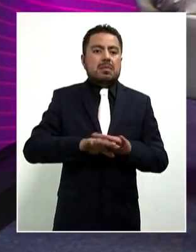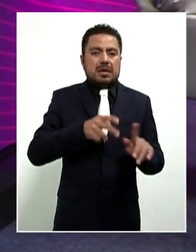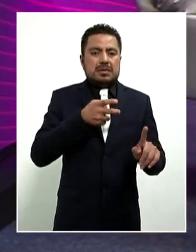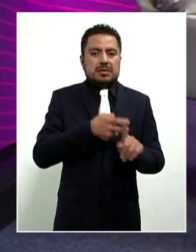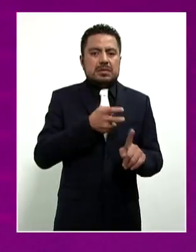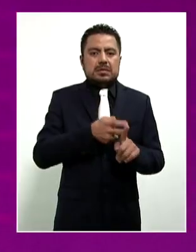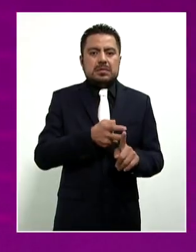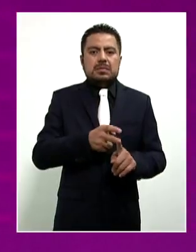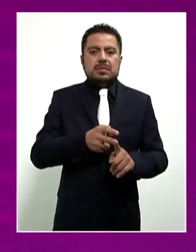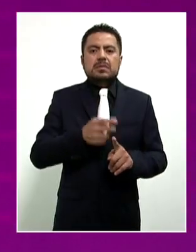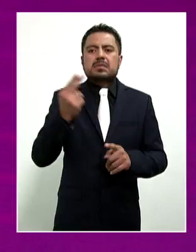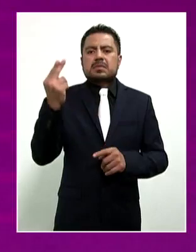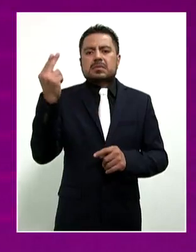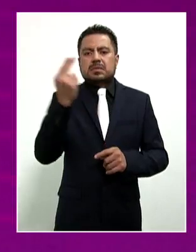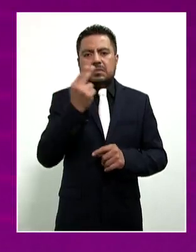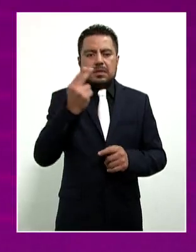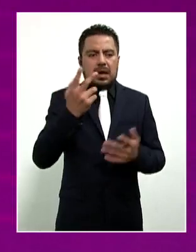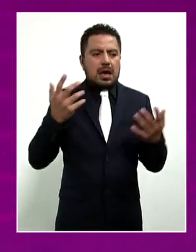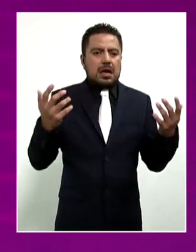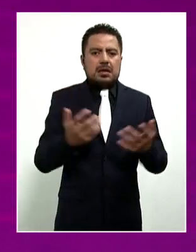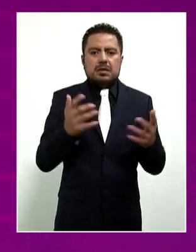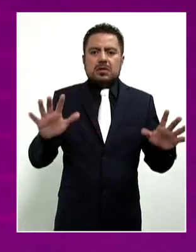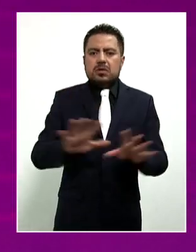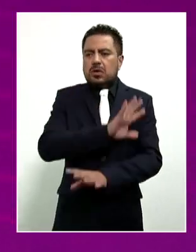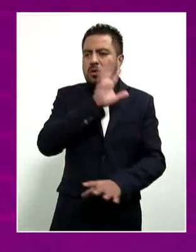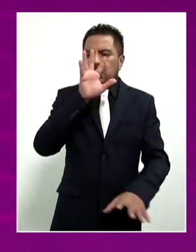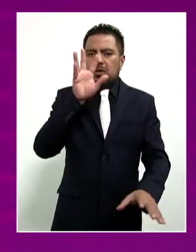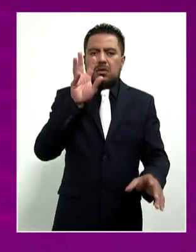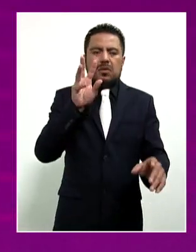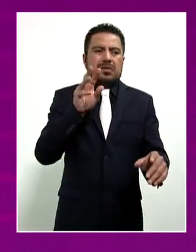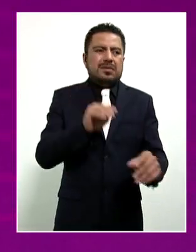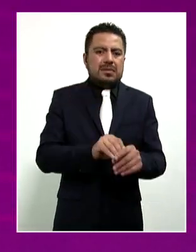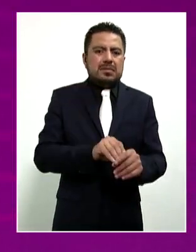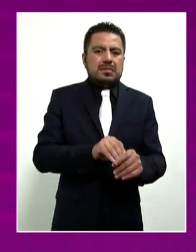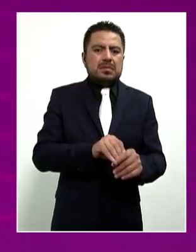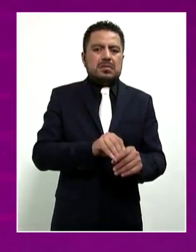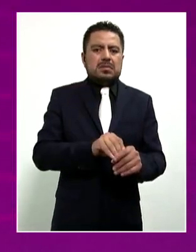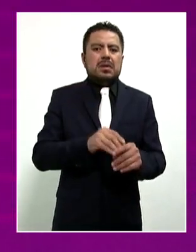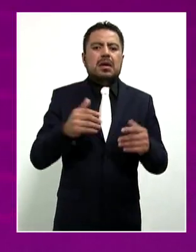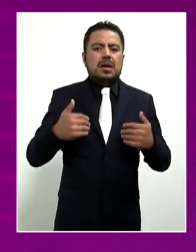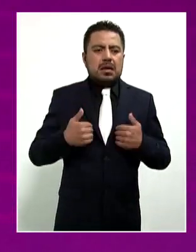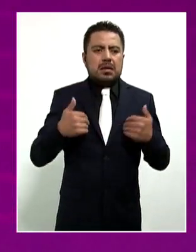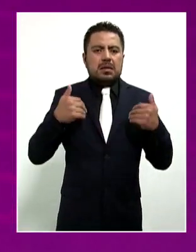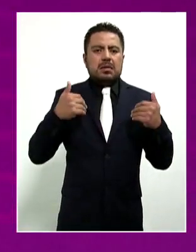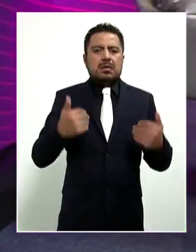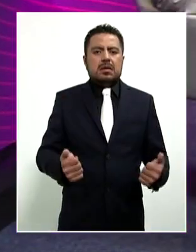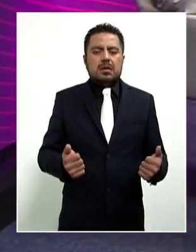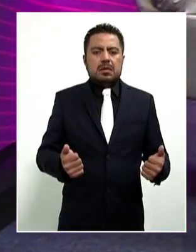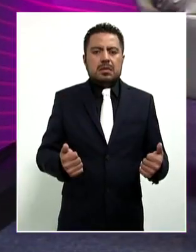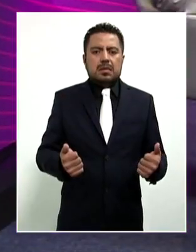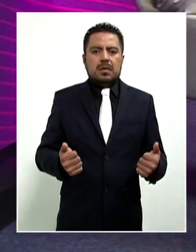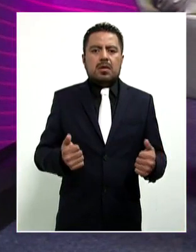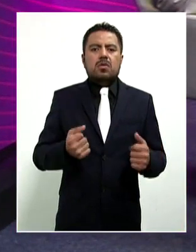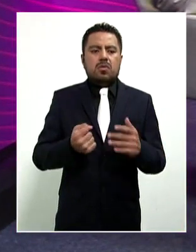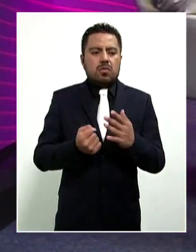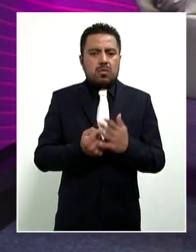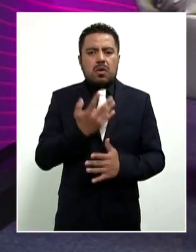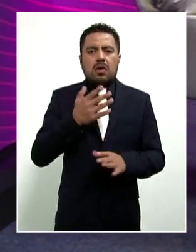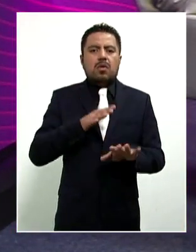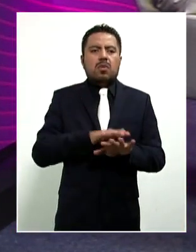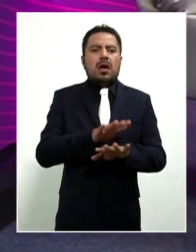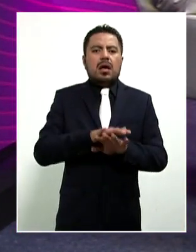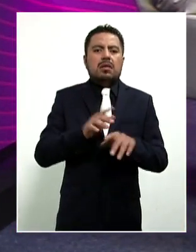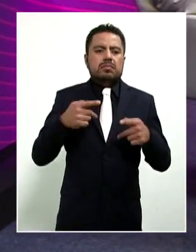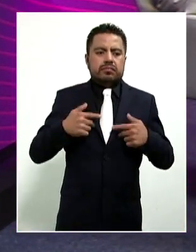eso, se tiene que hacer toda una, digamos, entender de nuevo la